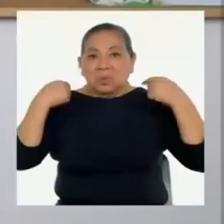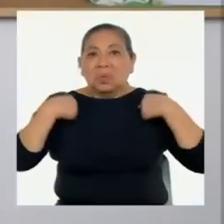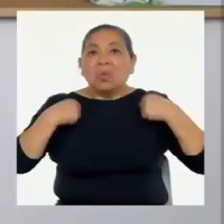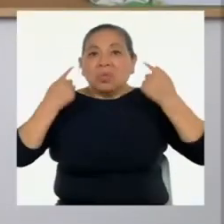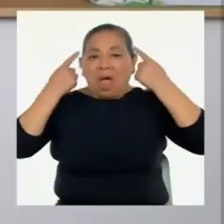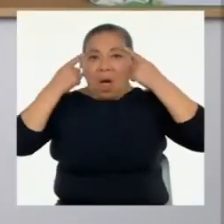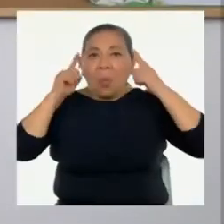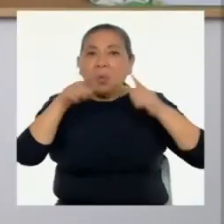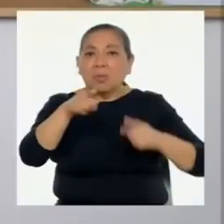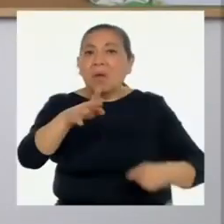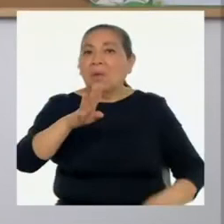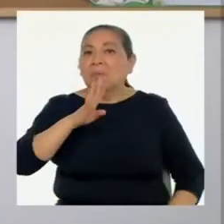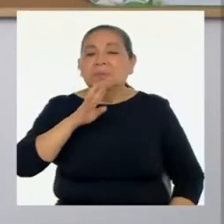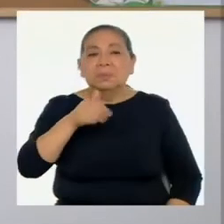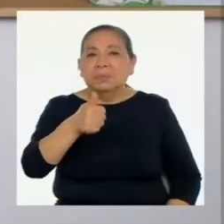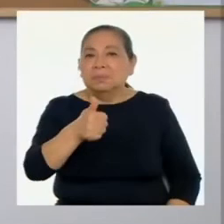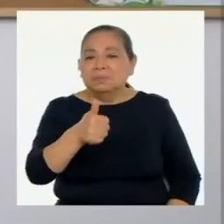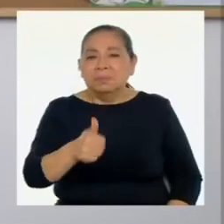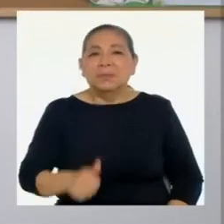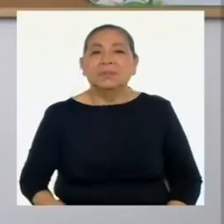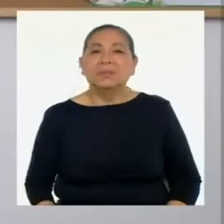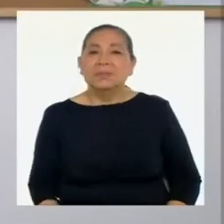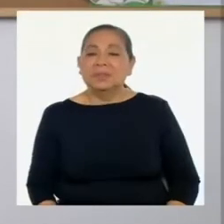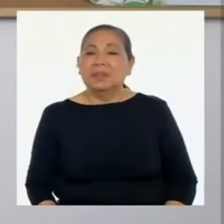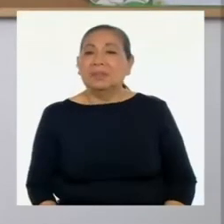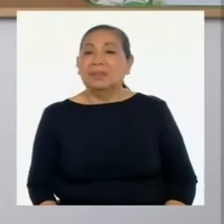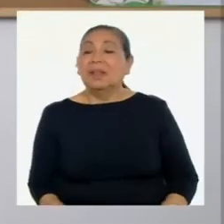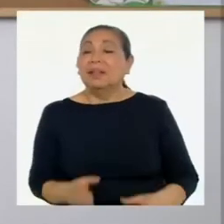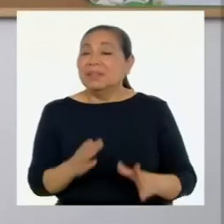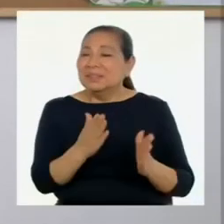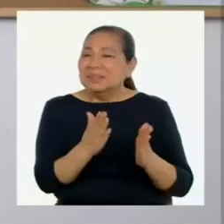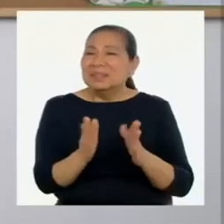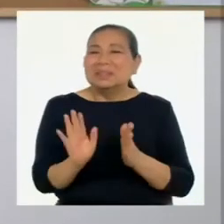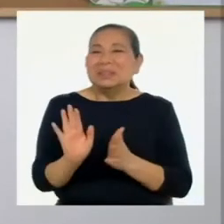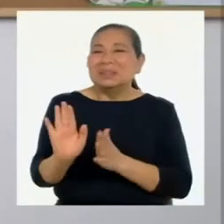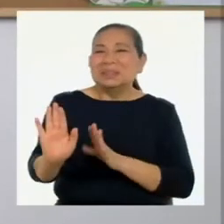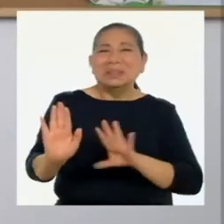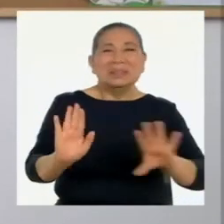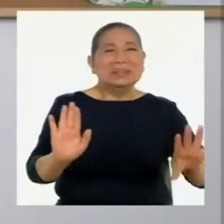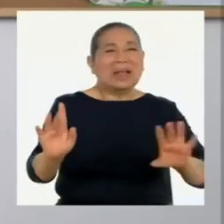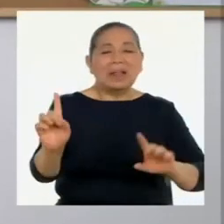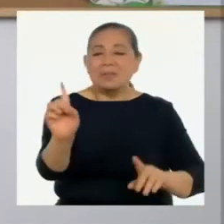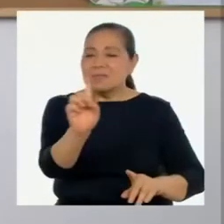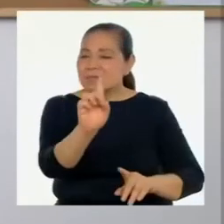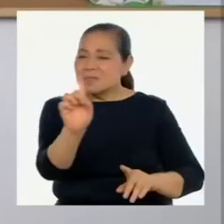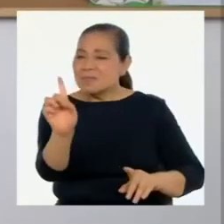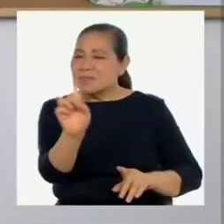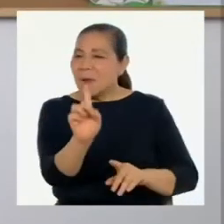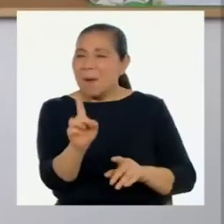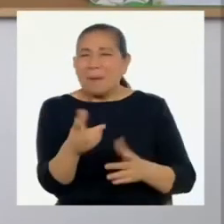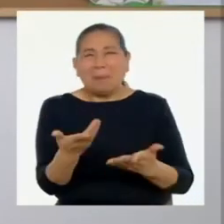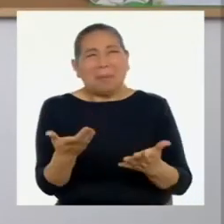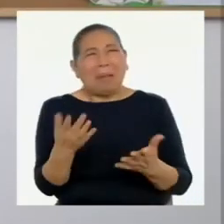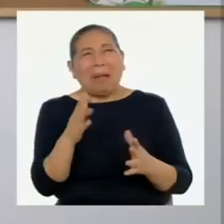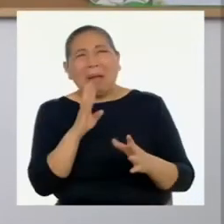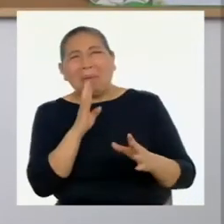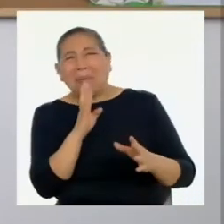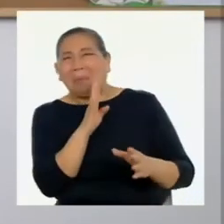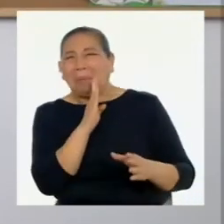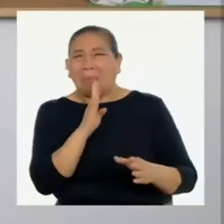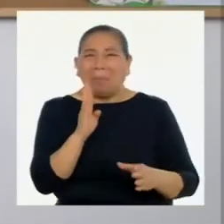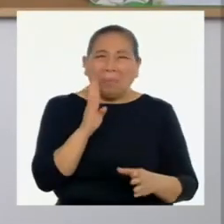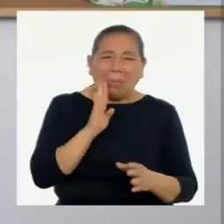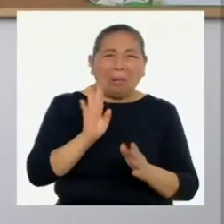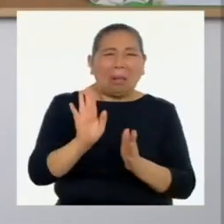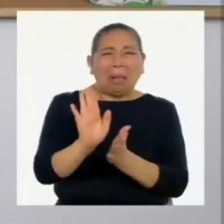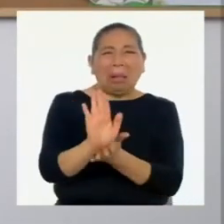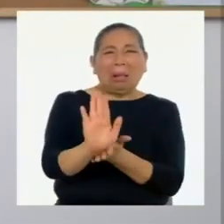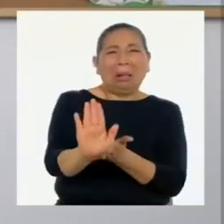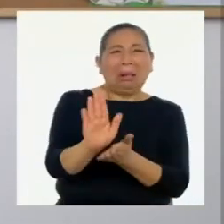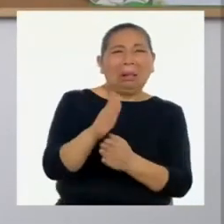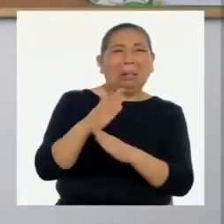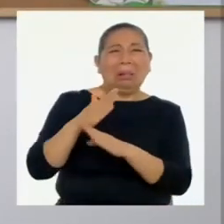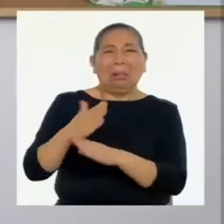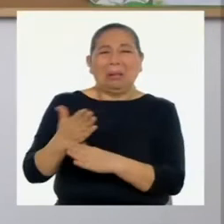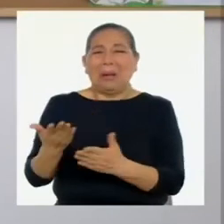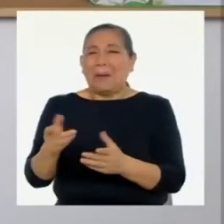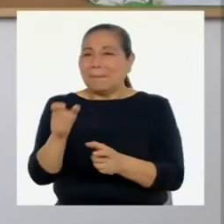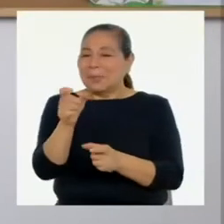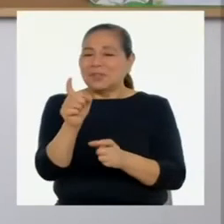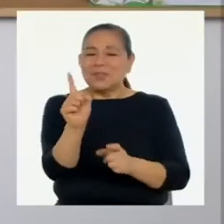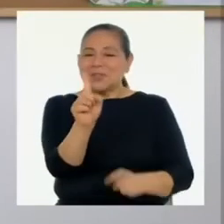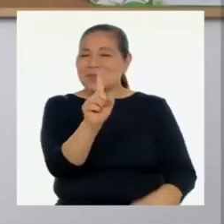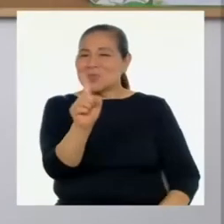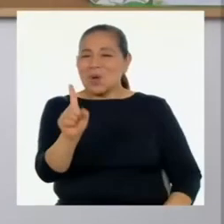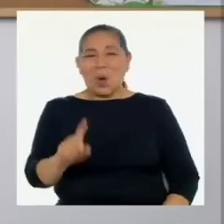Completamente de acuerdo contigo, Yanira. Esta clase de estereotipos o barreras sociales generan comentarios discriminatorios a